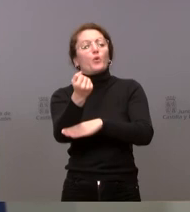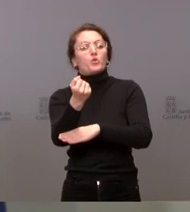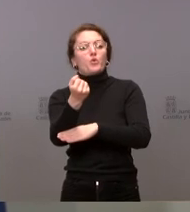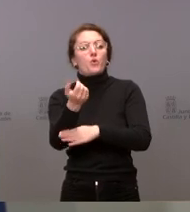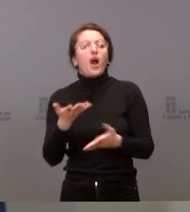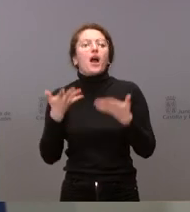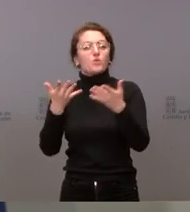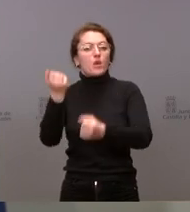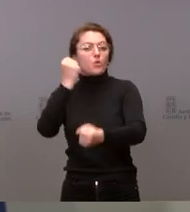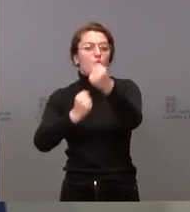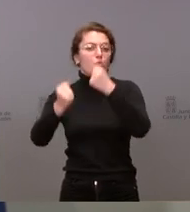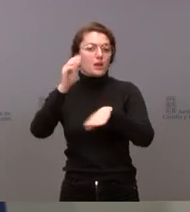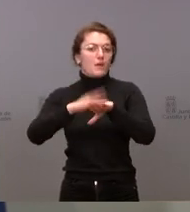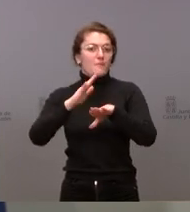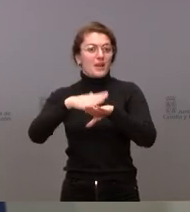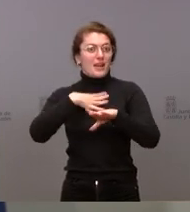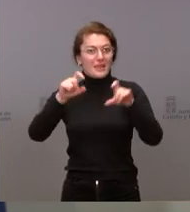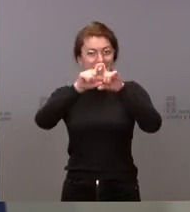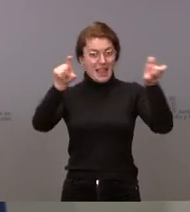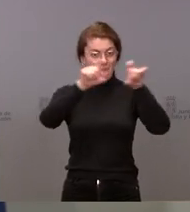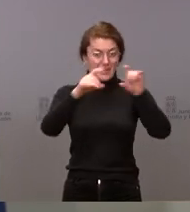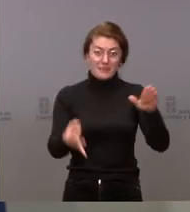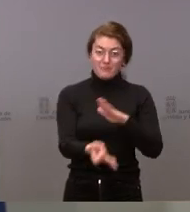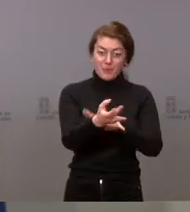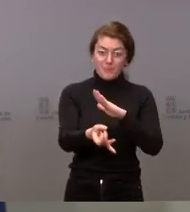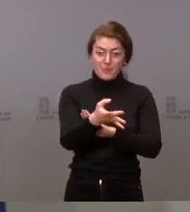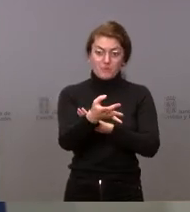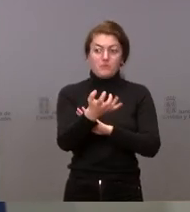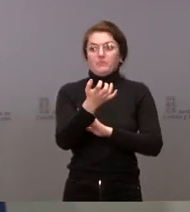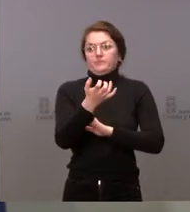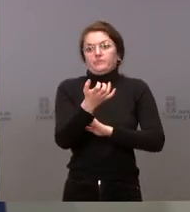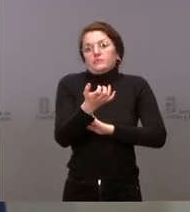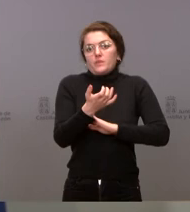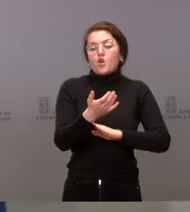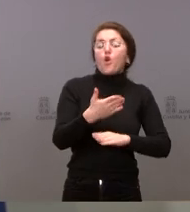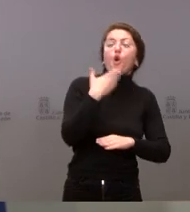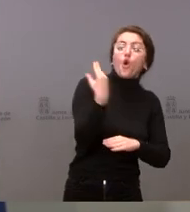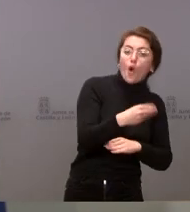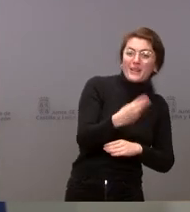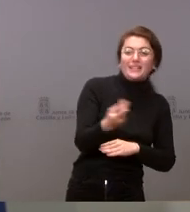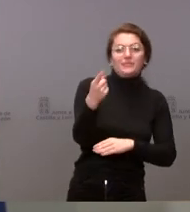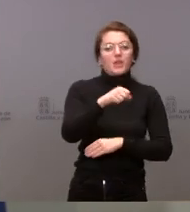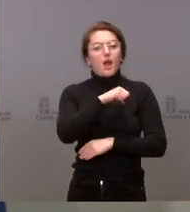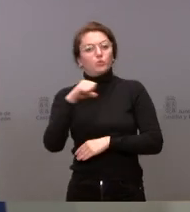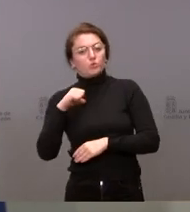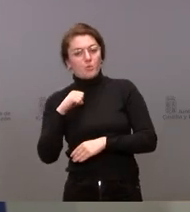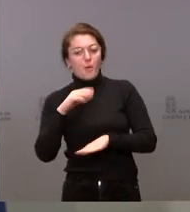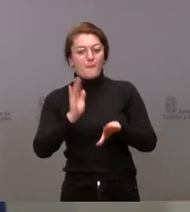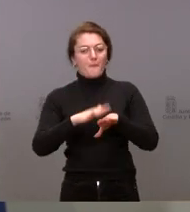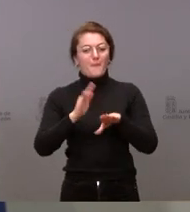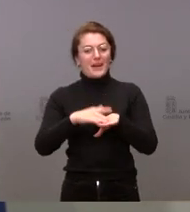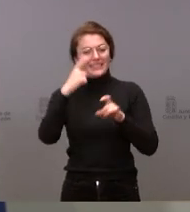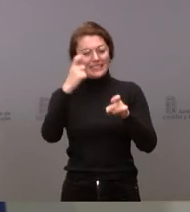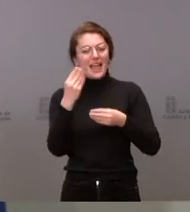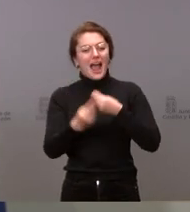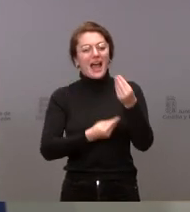emprendimiento empresarial fundamentalmente de jóvenes también de autónomos que traten de desarrollar iniciativas en relación